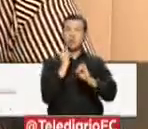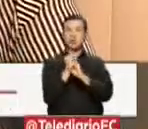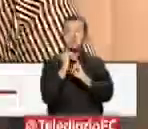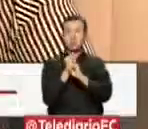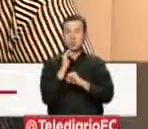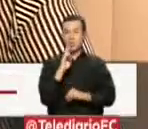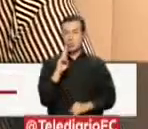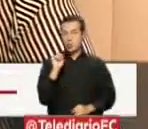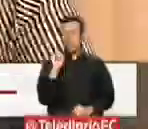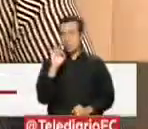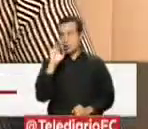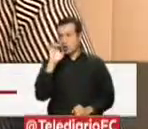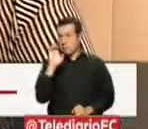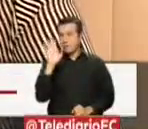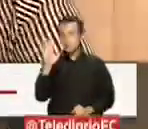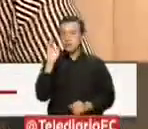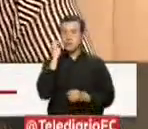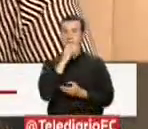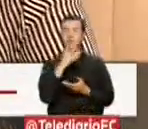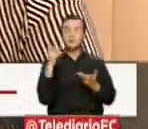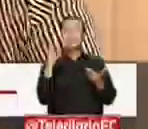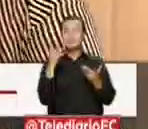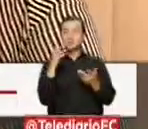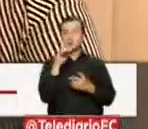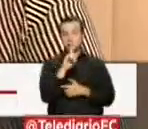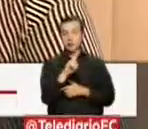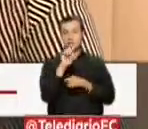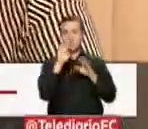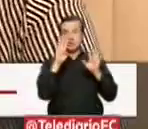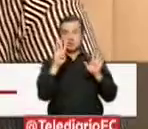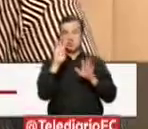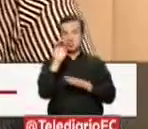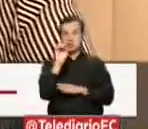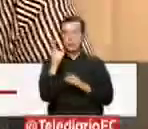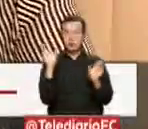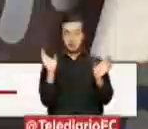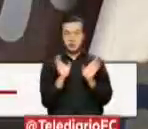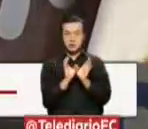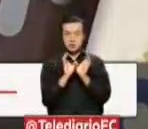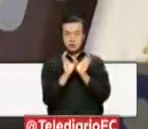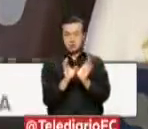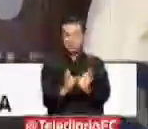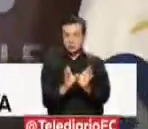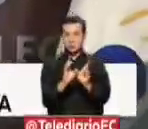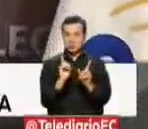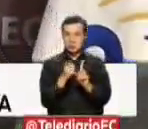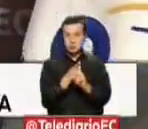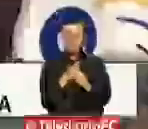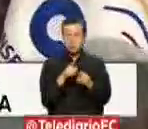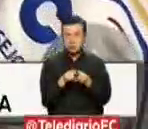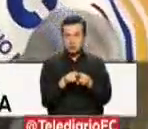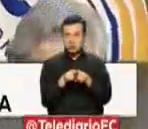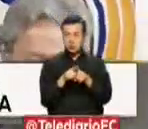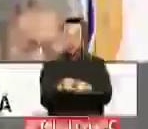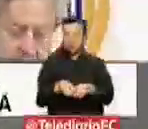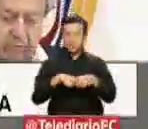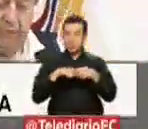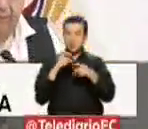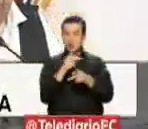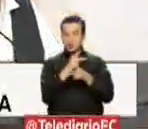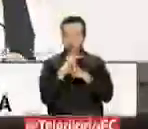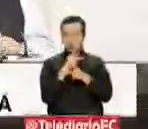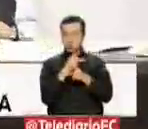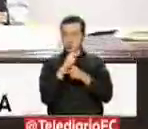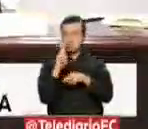con la UAF hemos tenido la información que se han otorgado 190 certificados. En el primer concurso, que fue suspendido por el Consejo